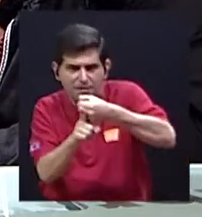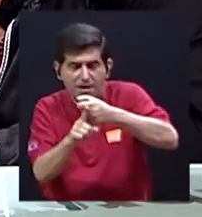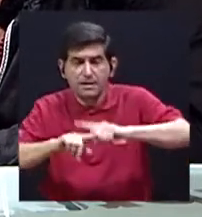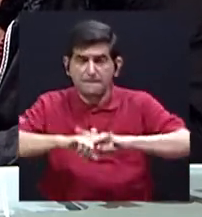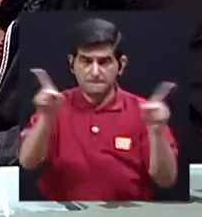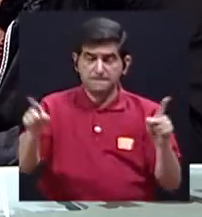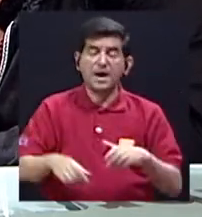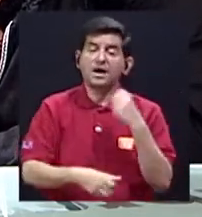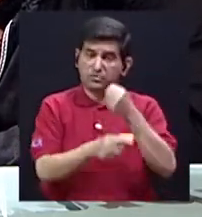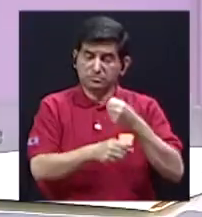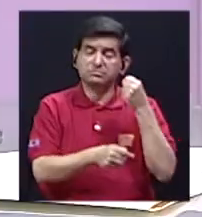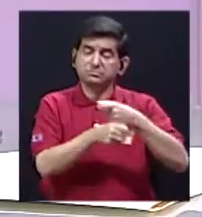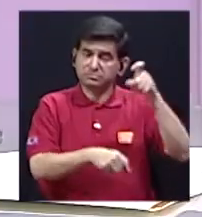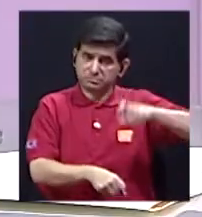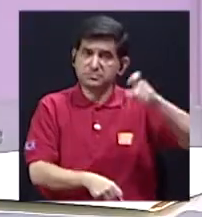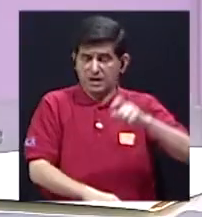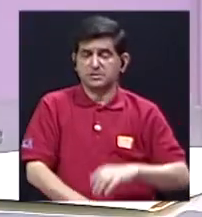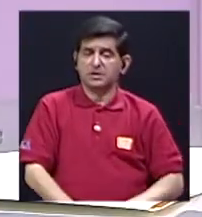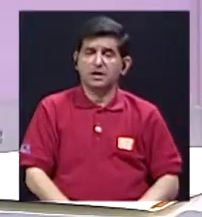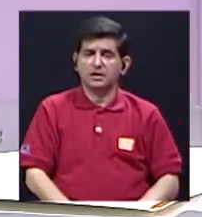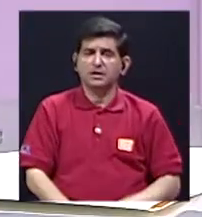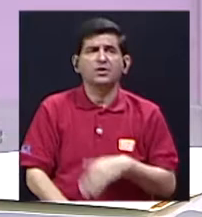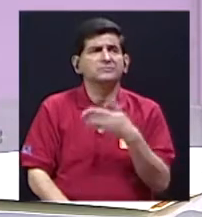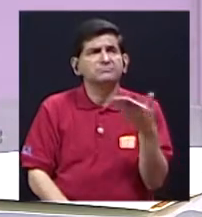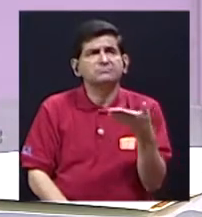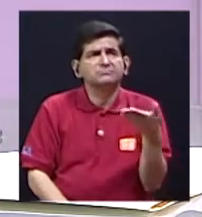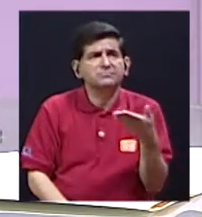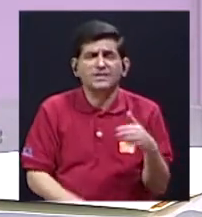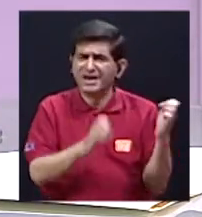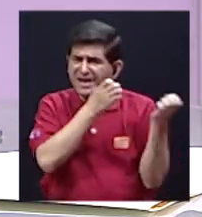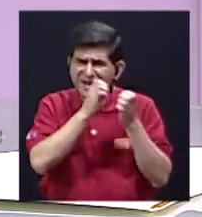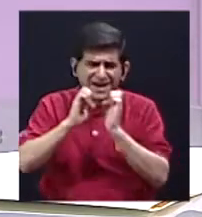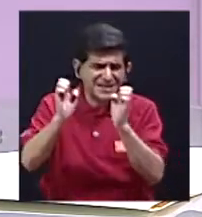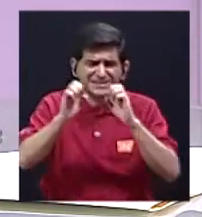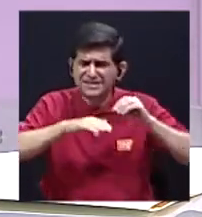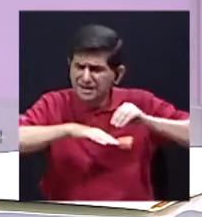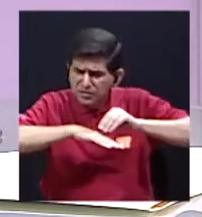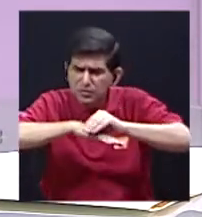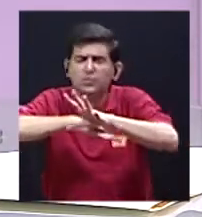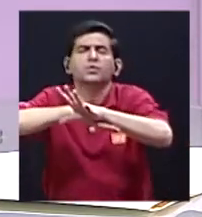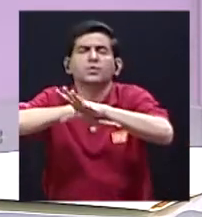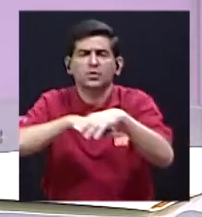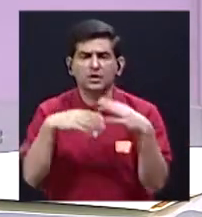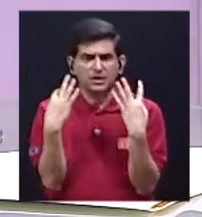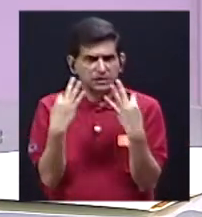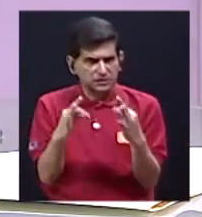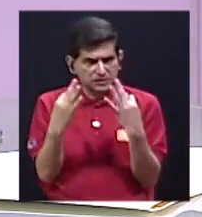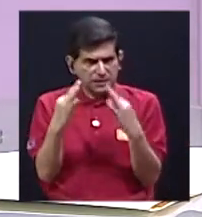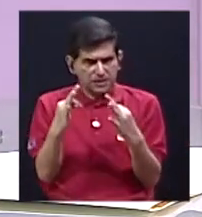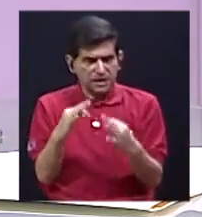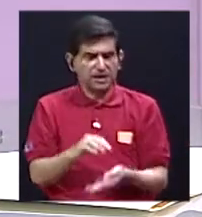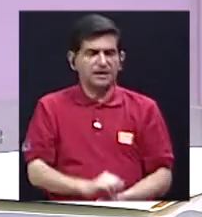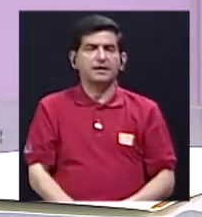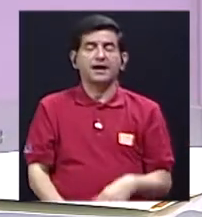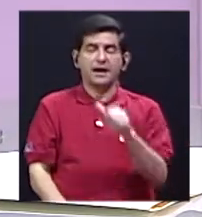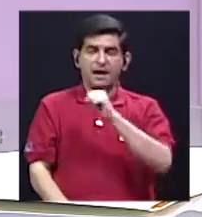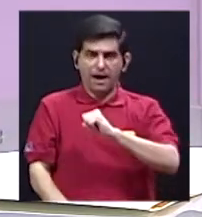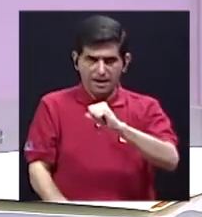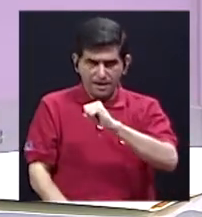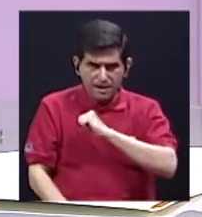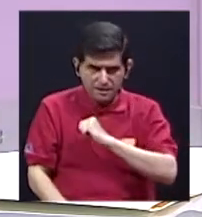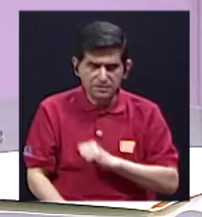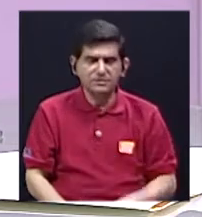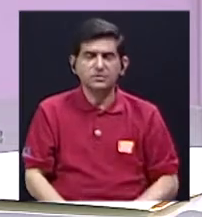evidentemente hay que trabajar con estrategias de incidencia para modificar algunas actuaciones